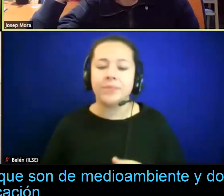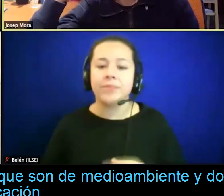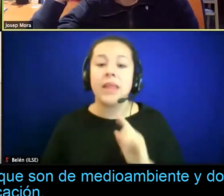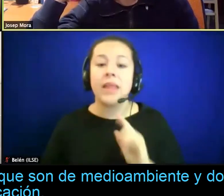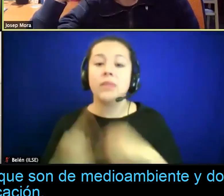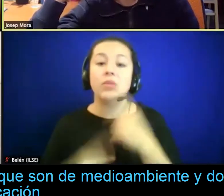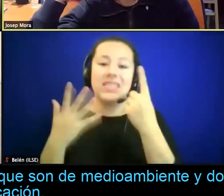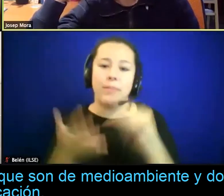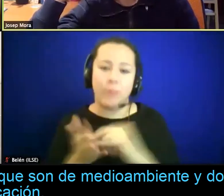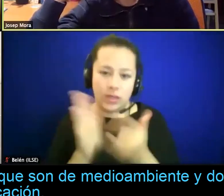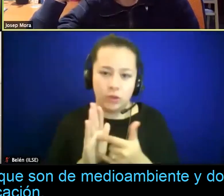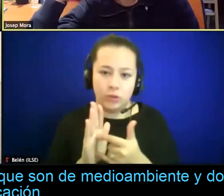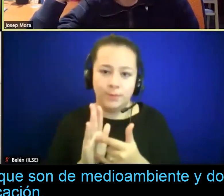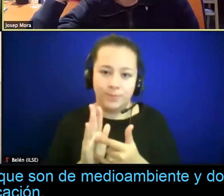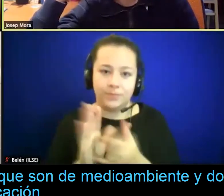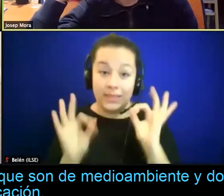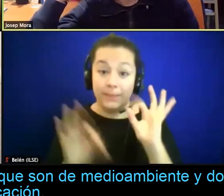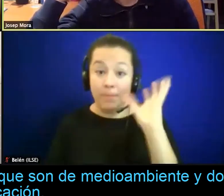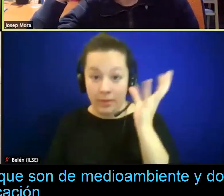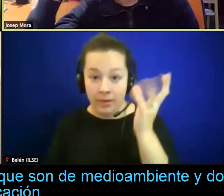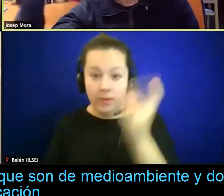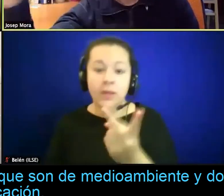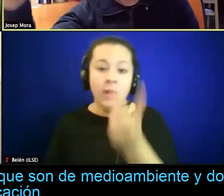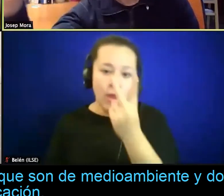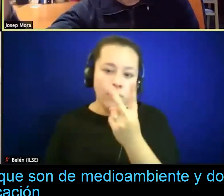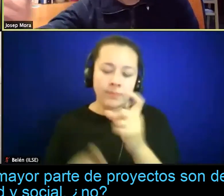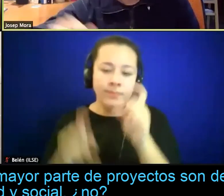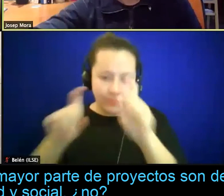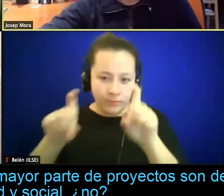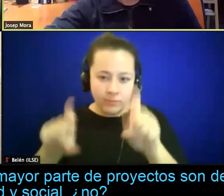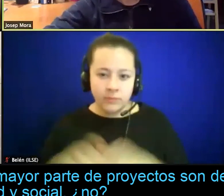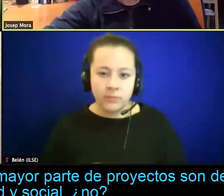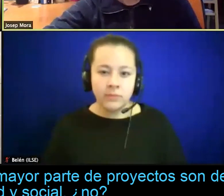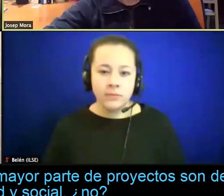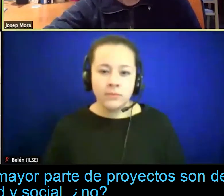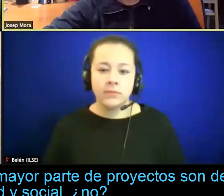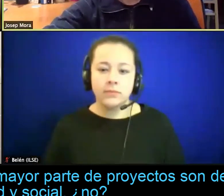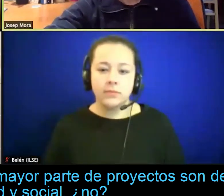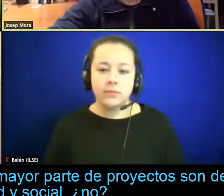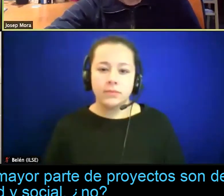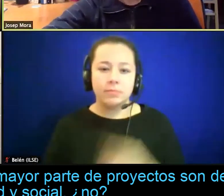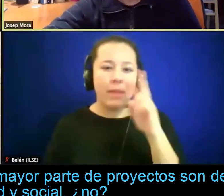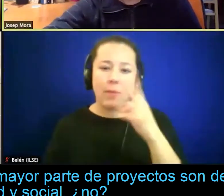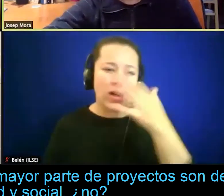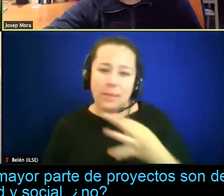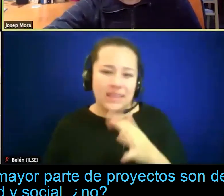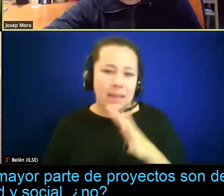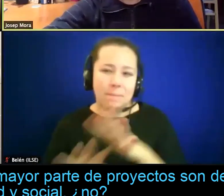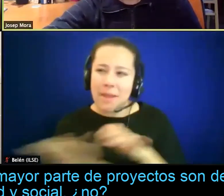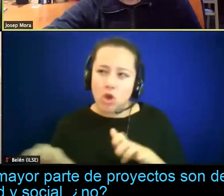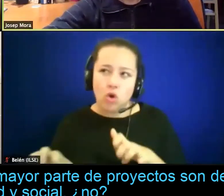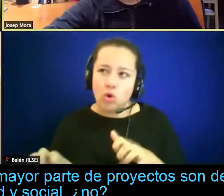medio ambiente y 2 de educación. Entonces vemos que realmente la mayor parte de proyectos son de esta parte de